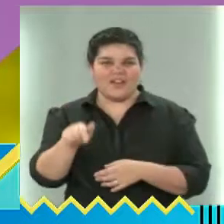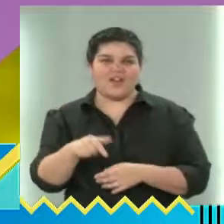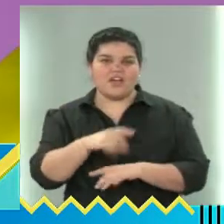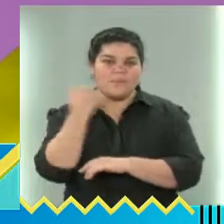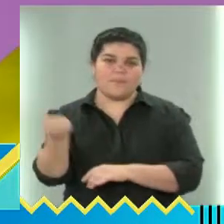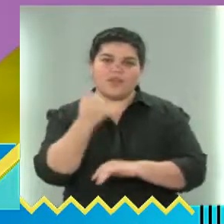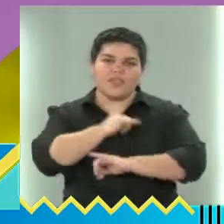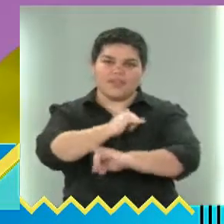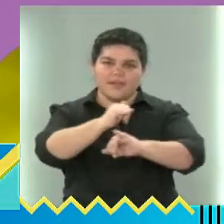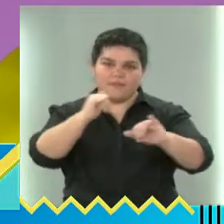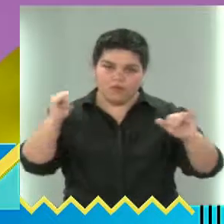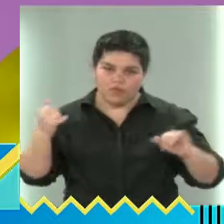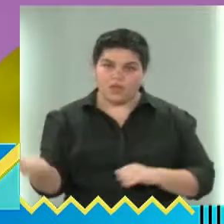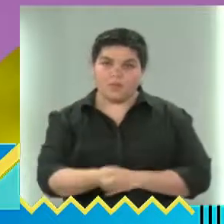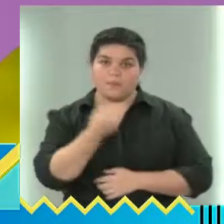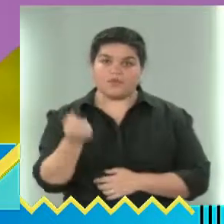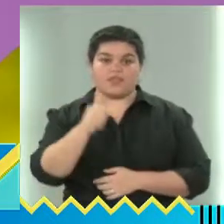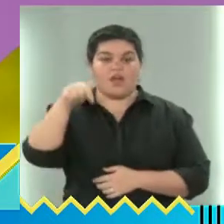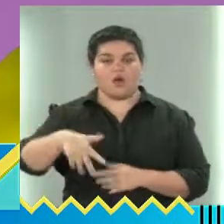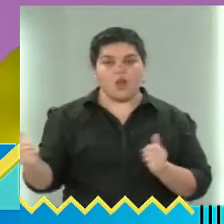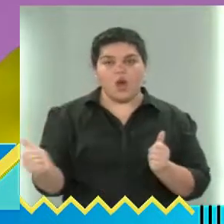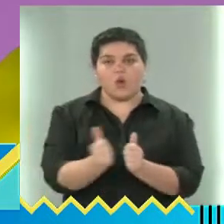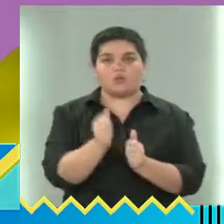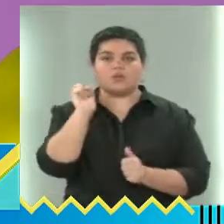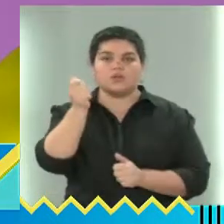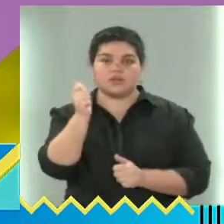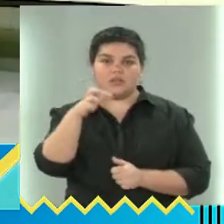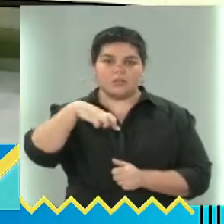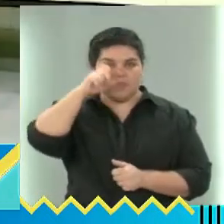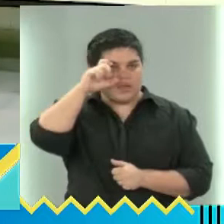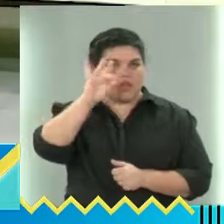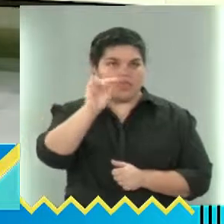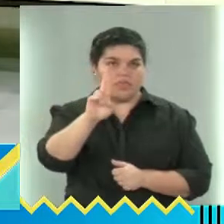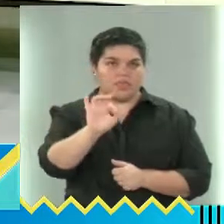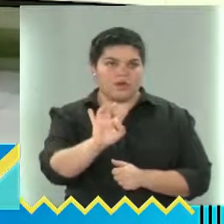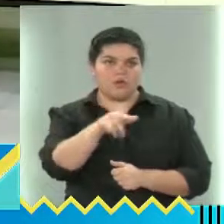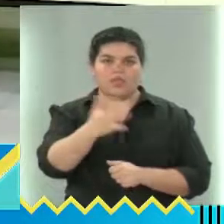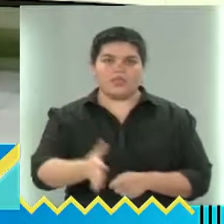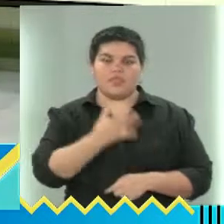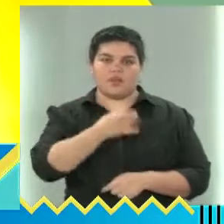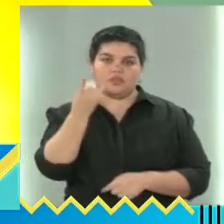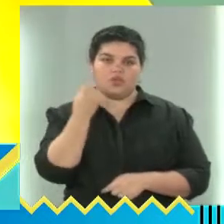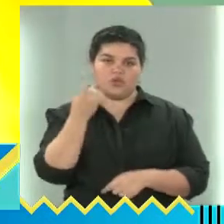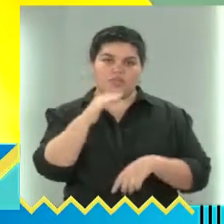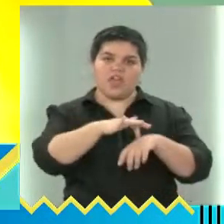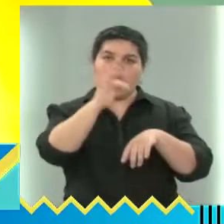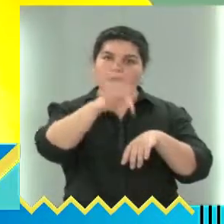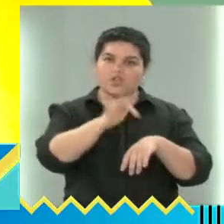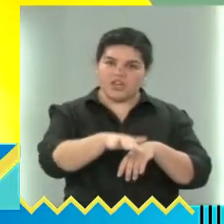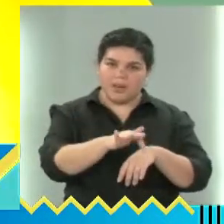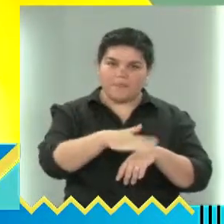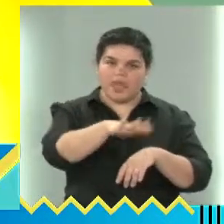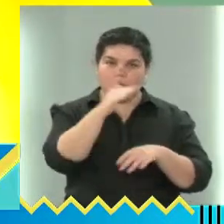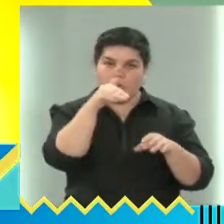difundirlo. Y hoy nos acompañan en Distintos Parecidos Pedro Ruiz, director del Centro Regional de Hemoterapia. Buenas tardes, Pedro. ¿Cómo estás? ¿Qué tal, Juan?